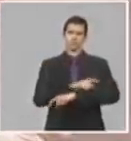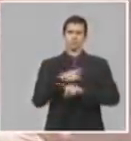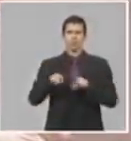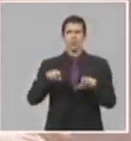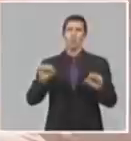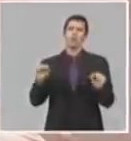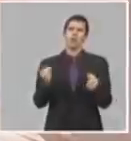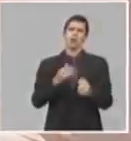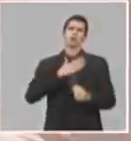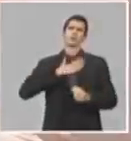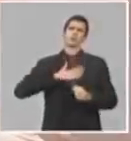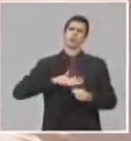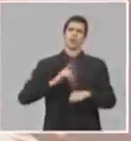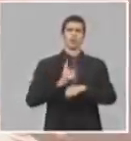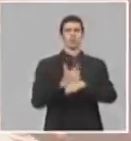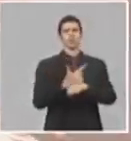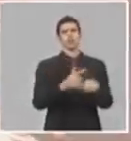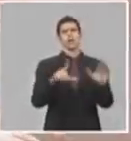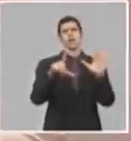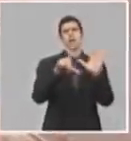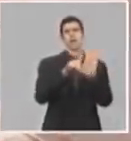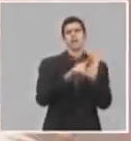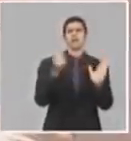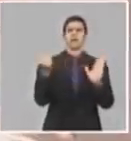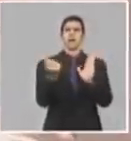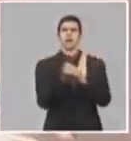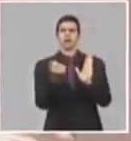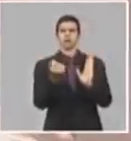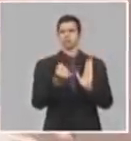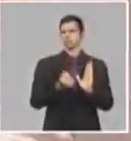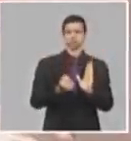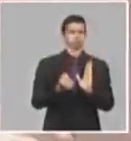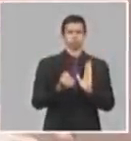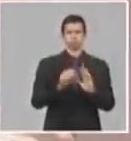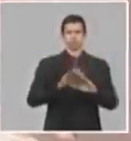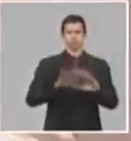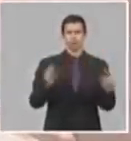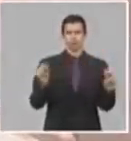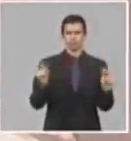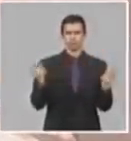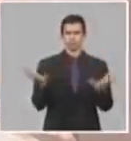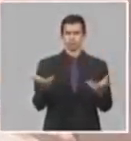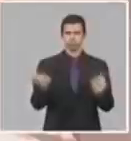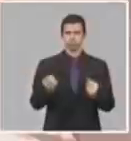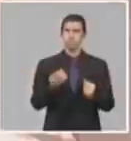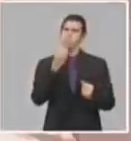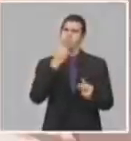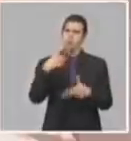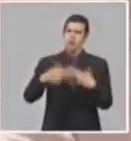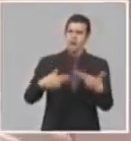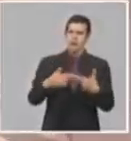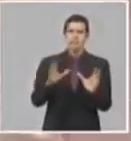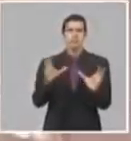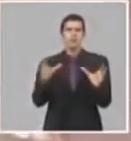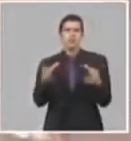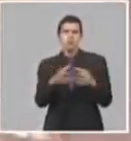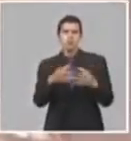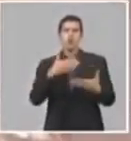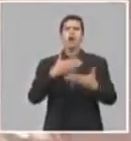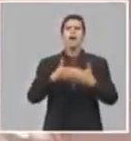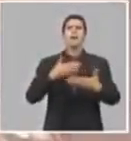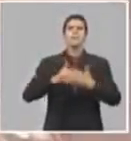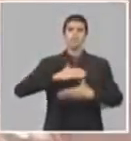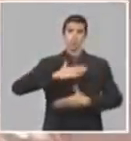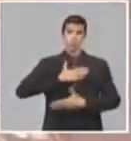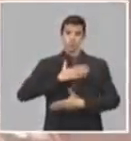Estamos trabajando sobre la base de un grupo de principios básicos para lograr que estas exportaciones